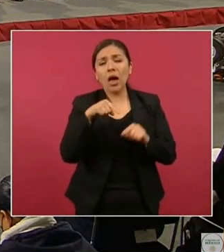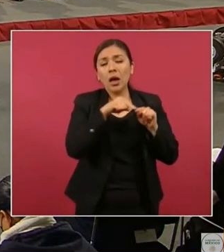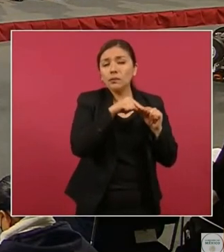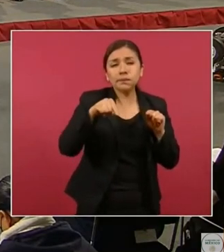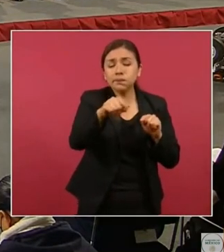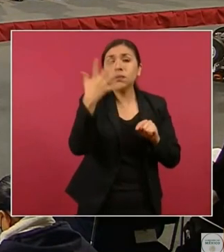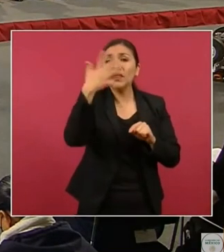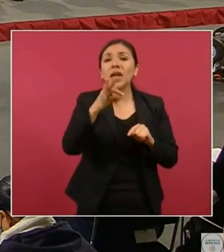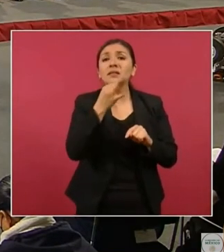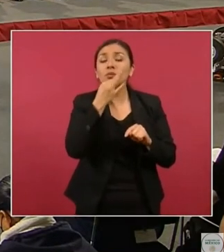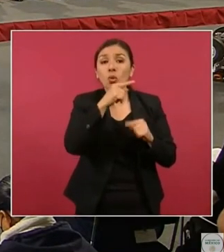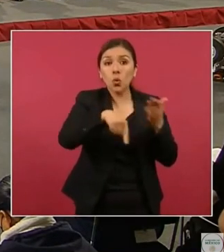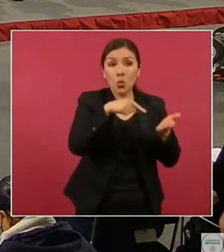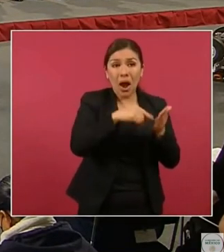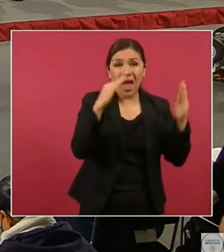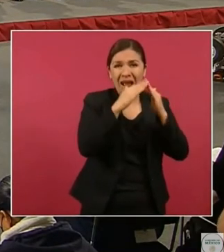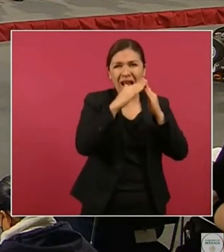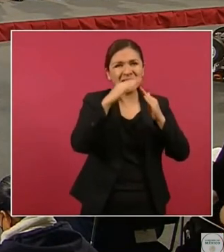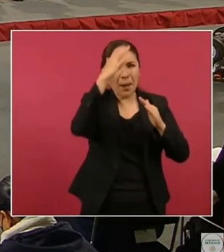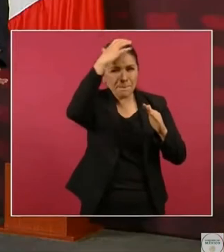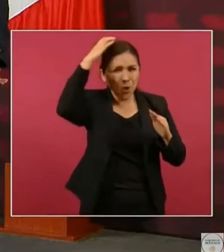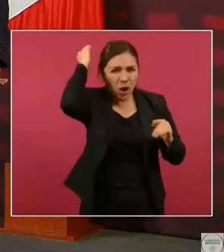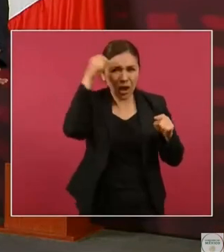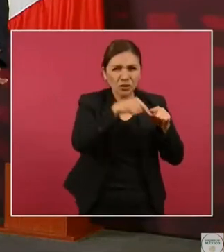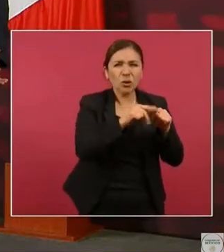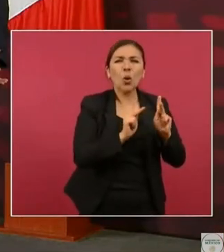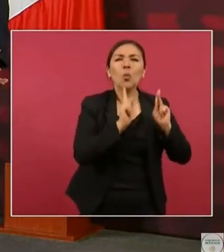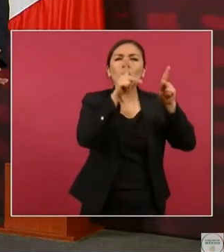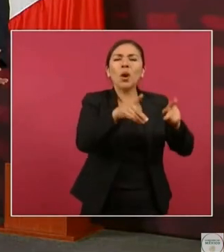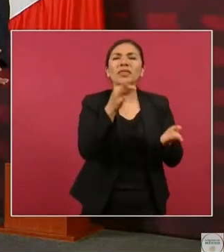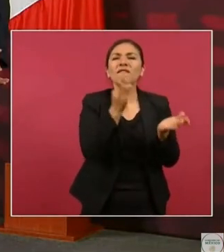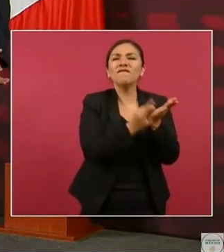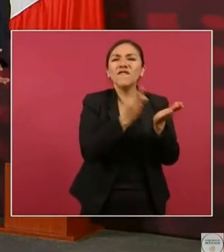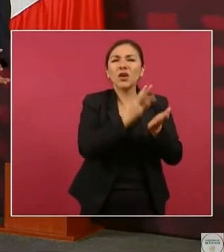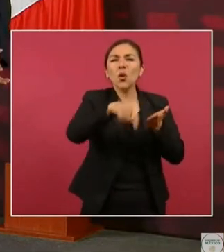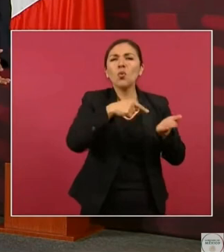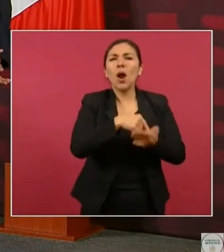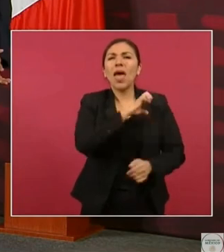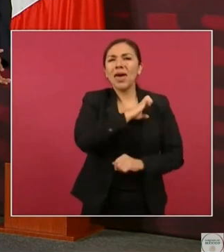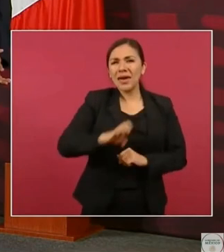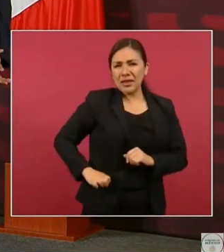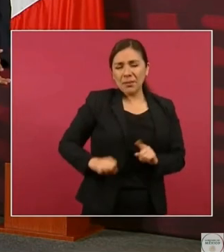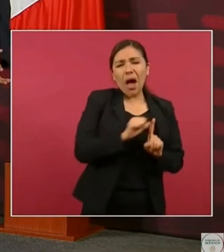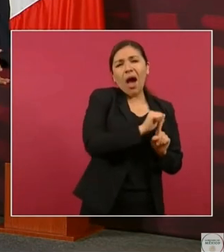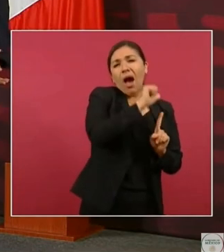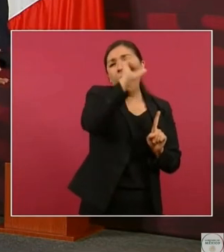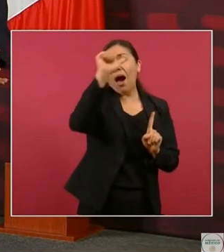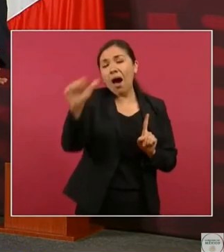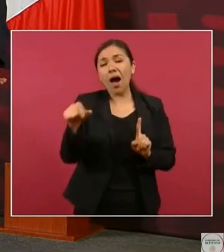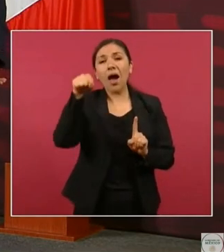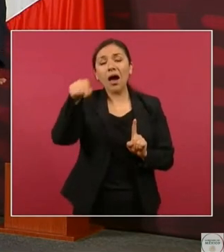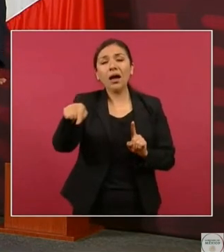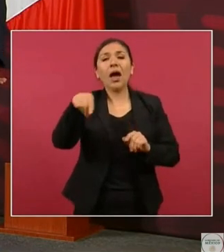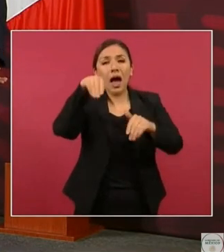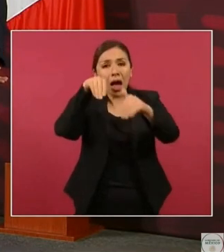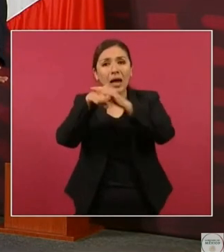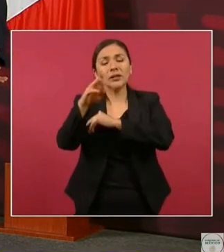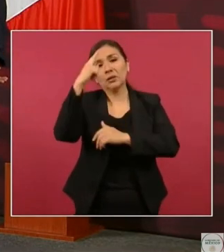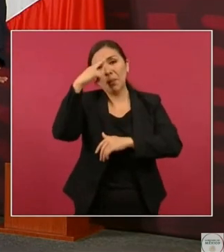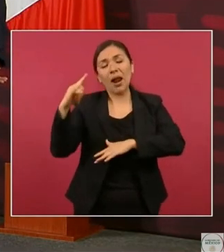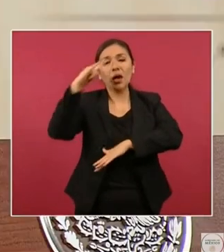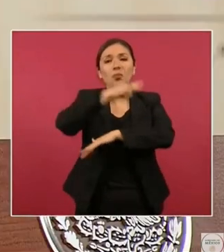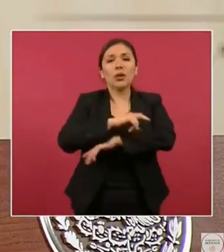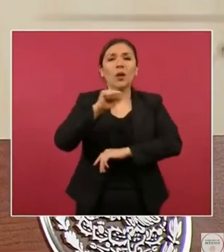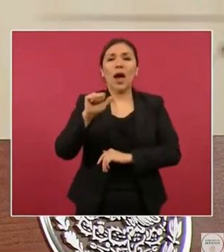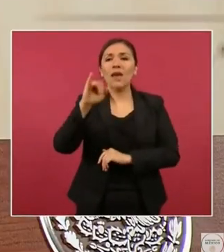desde la Casa Morelos, conocida también como Puente de Fierro en Ecatepec, hacia el acceso principal a la glorieta del Felipe